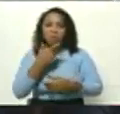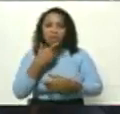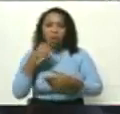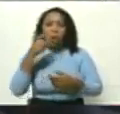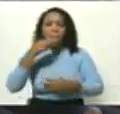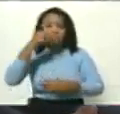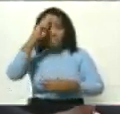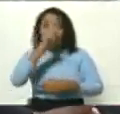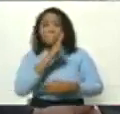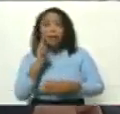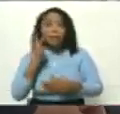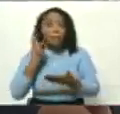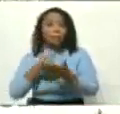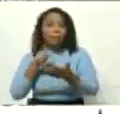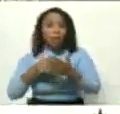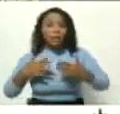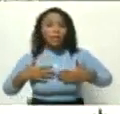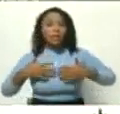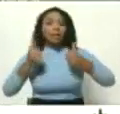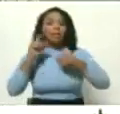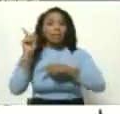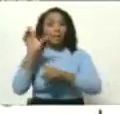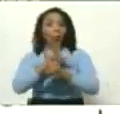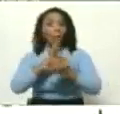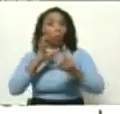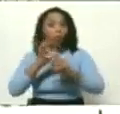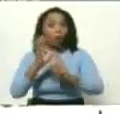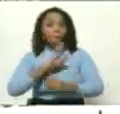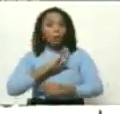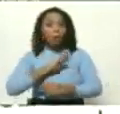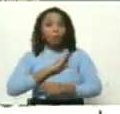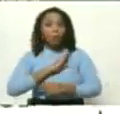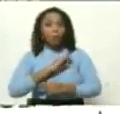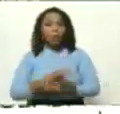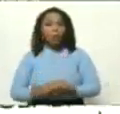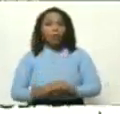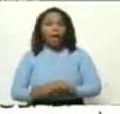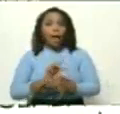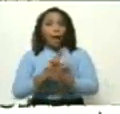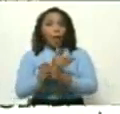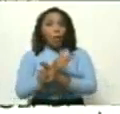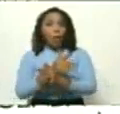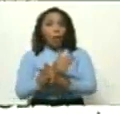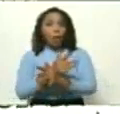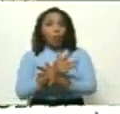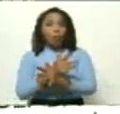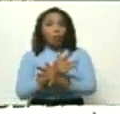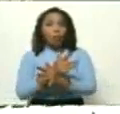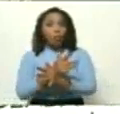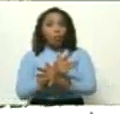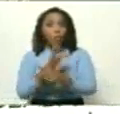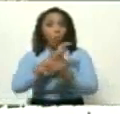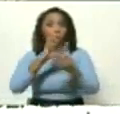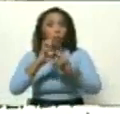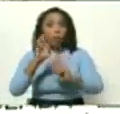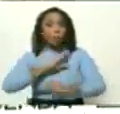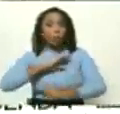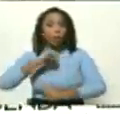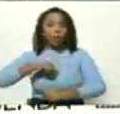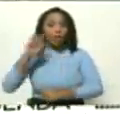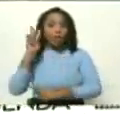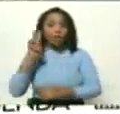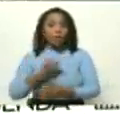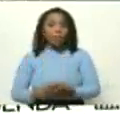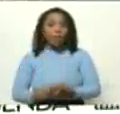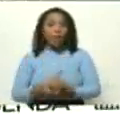participen, ¿no? En el rescate de estas tradiciones, en los juegos tradicionales. También